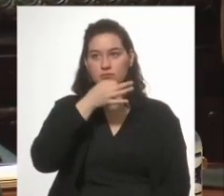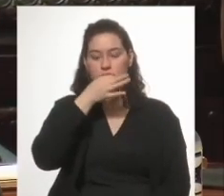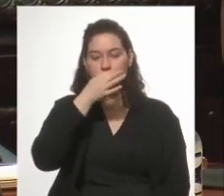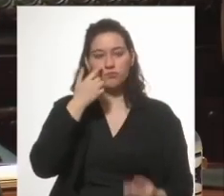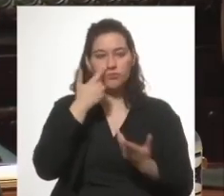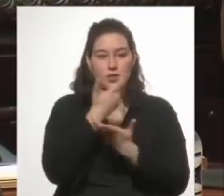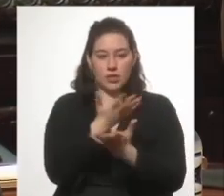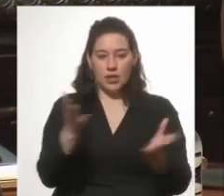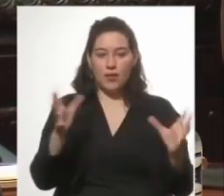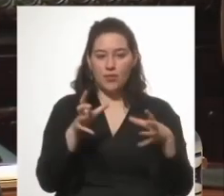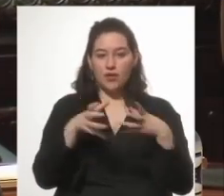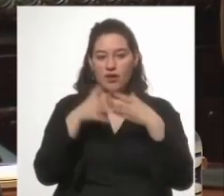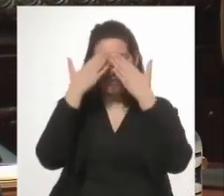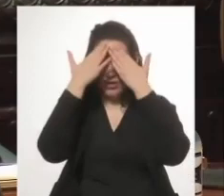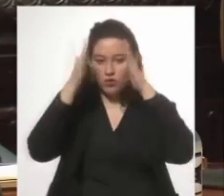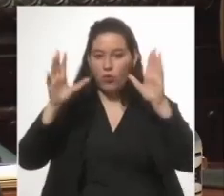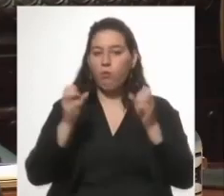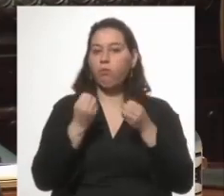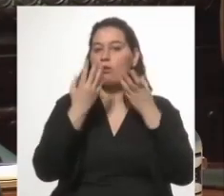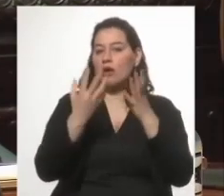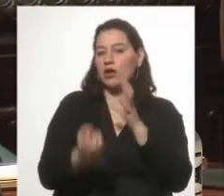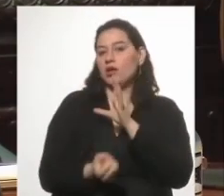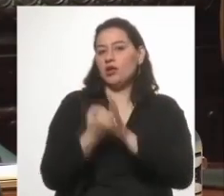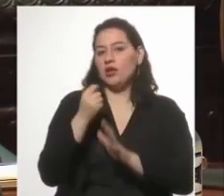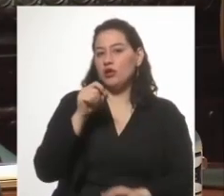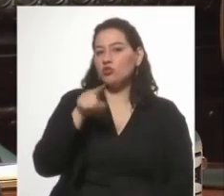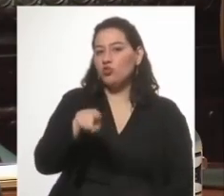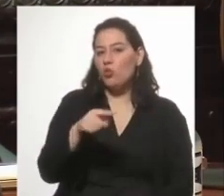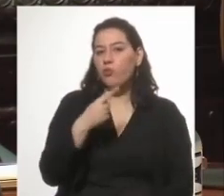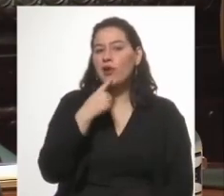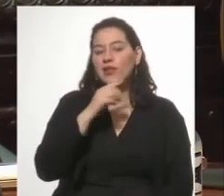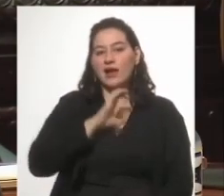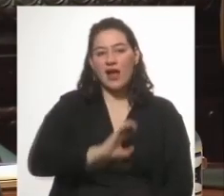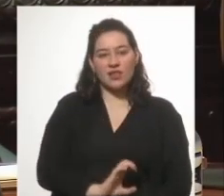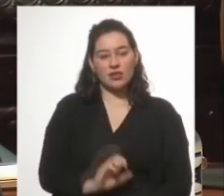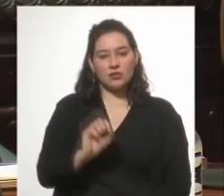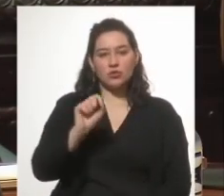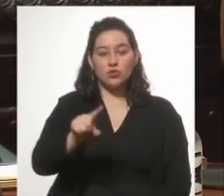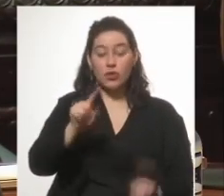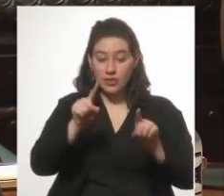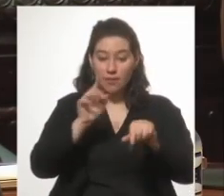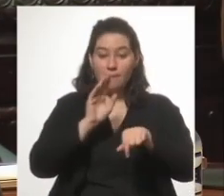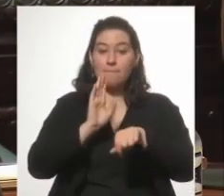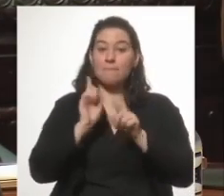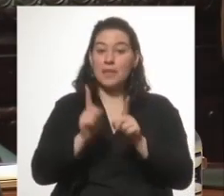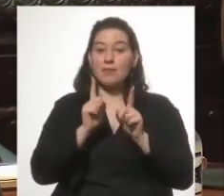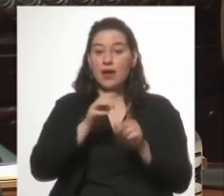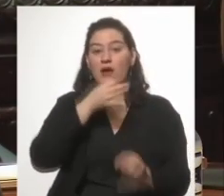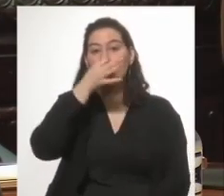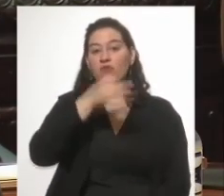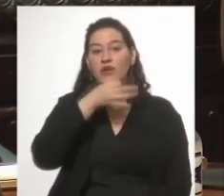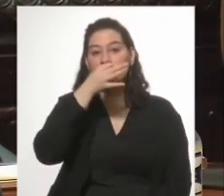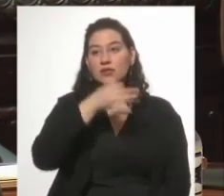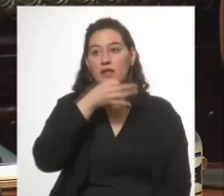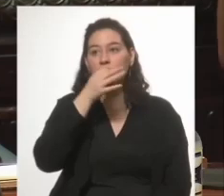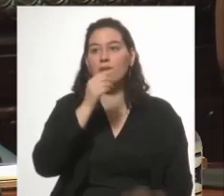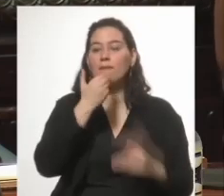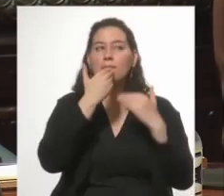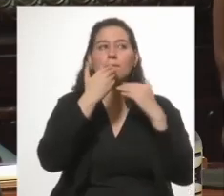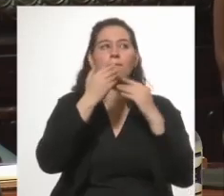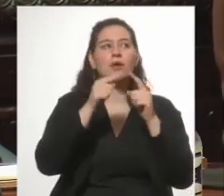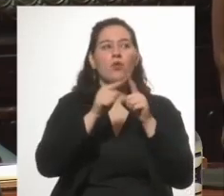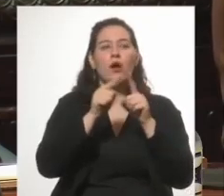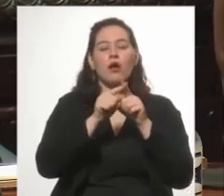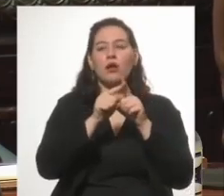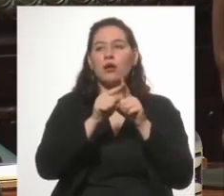al partido y a las razones y sus políticas y sus características, en esa misma conferencia de prensa, en vez de